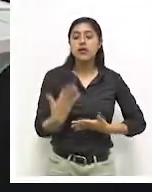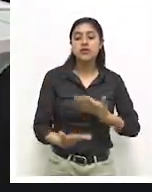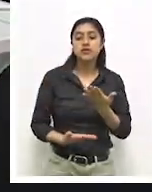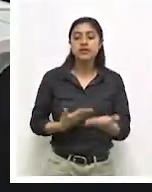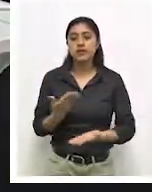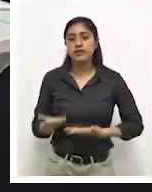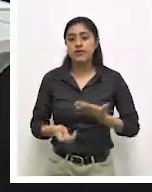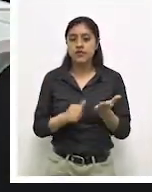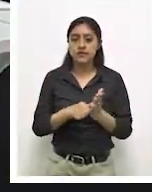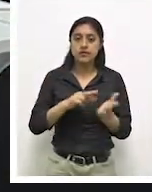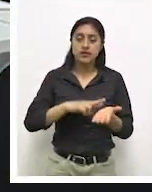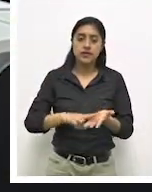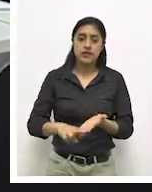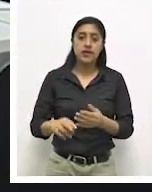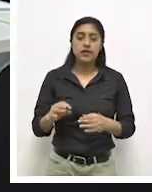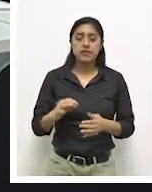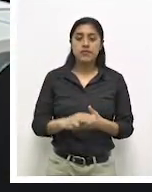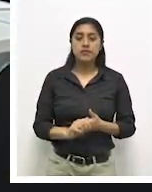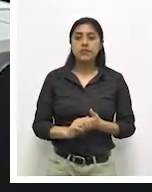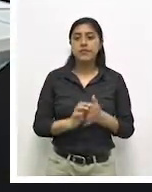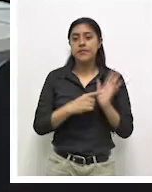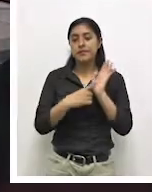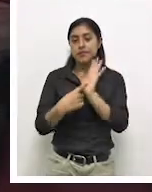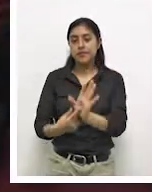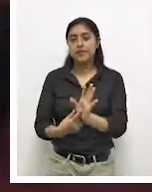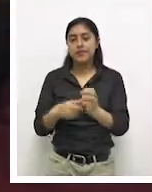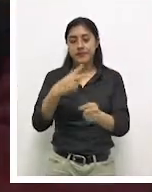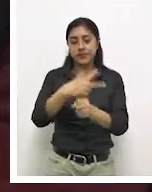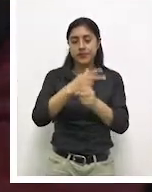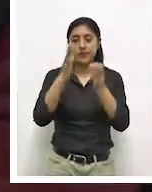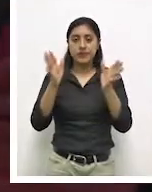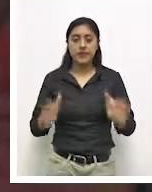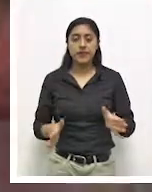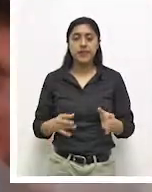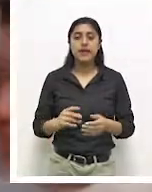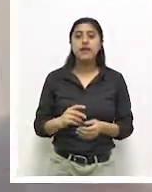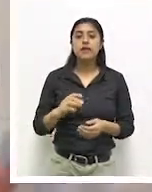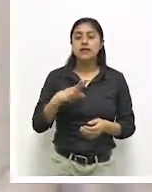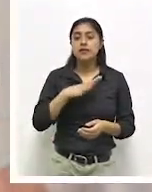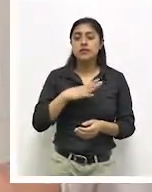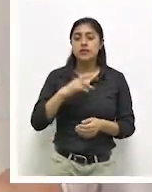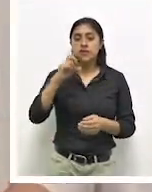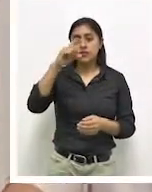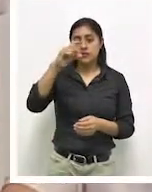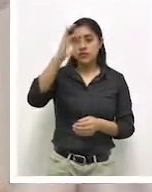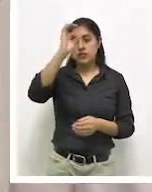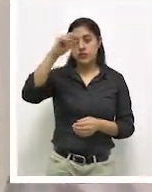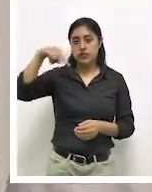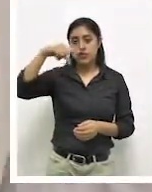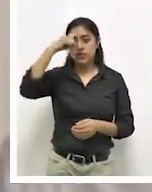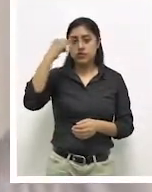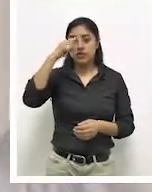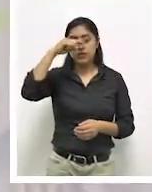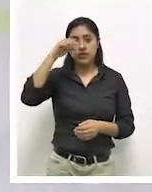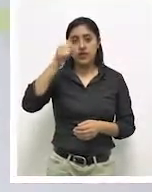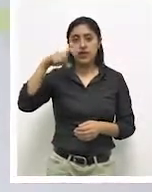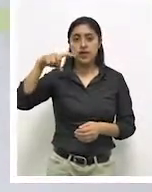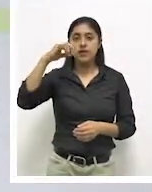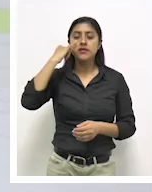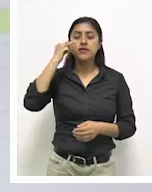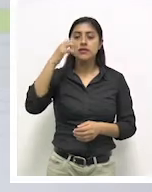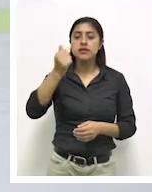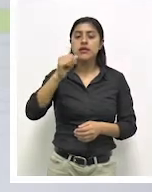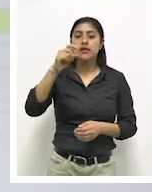Entre los servicios que presta el Registro Nacional de las Personas, RENAP, está la constancia de soltería, la cual puede adquirirse de